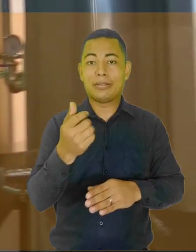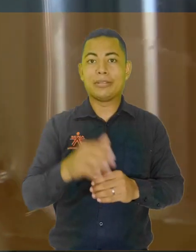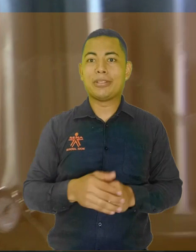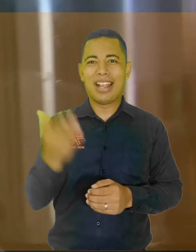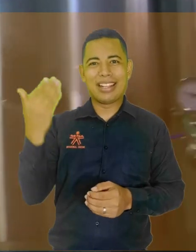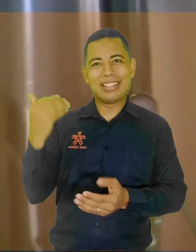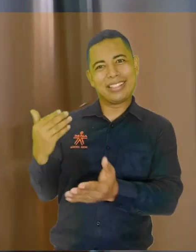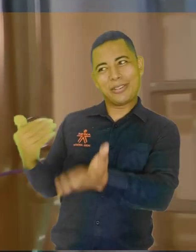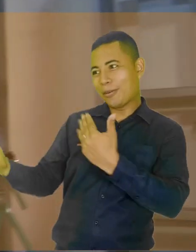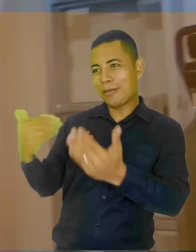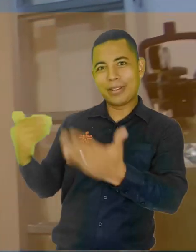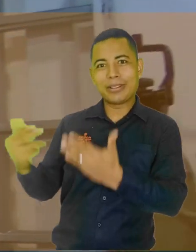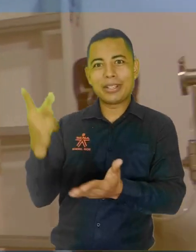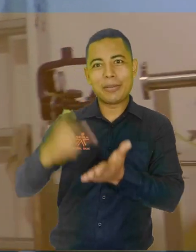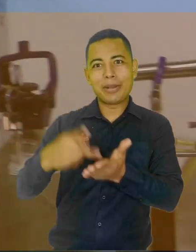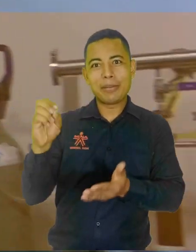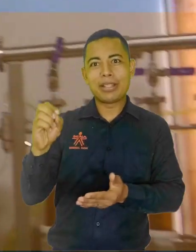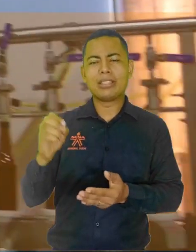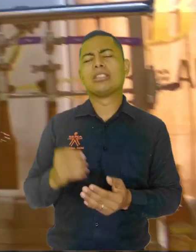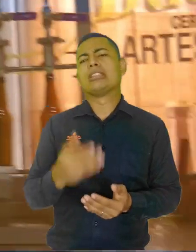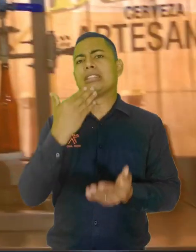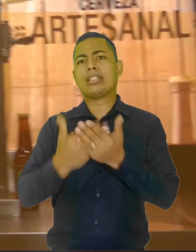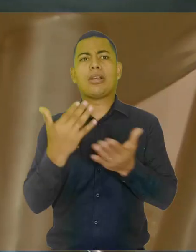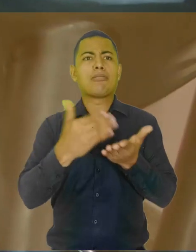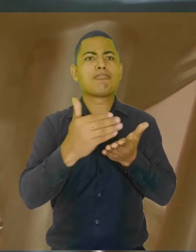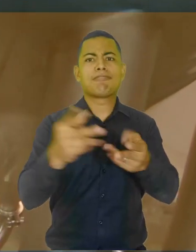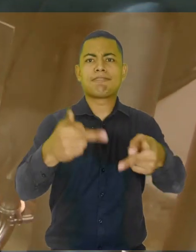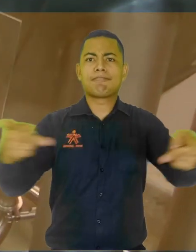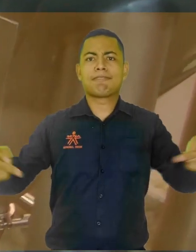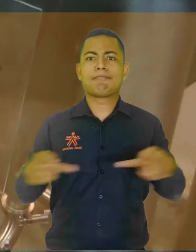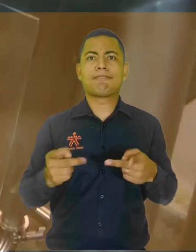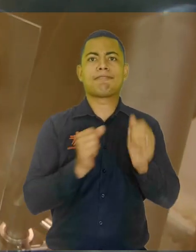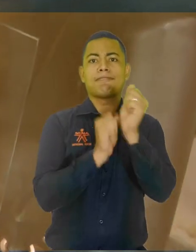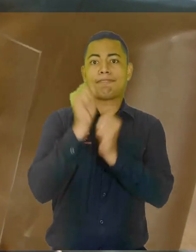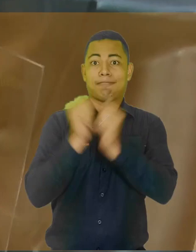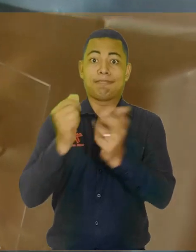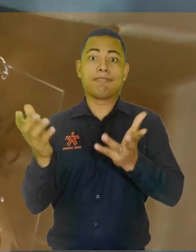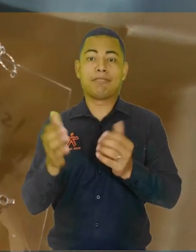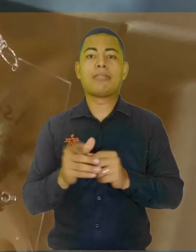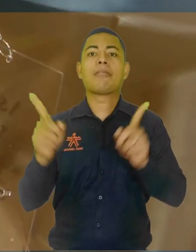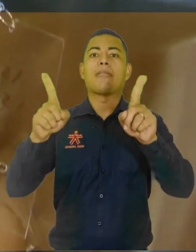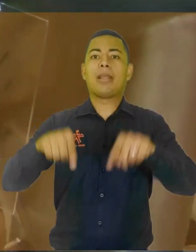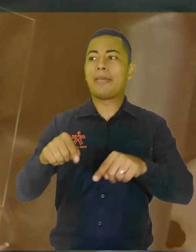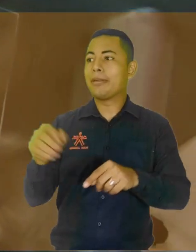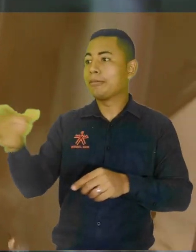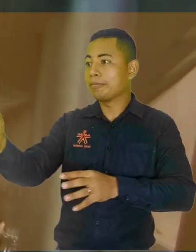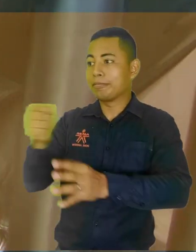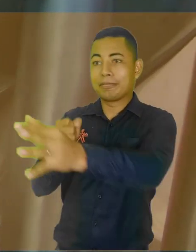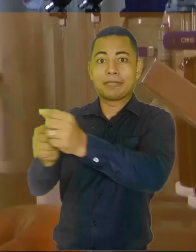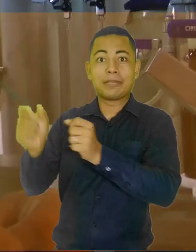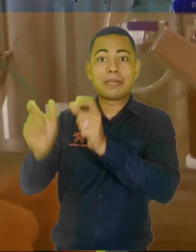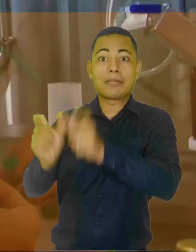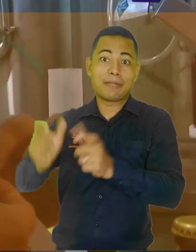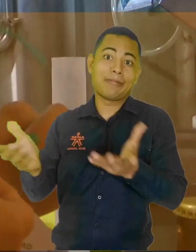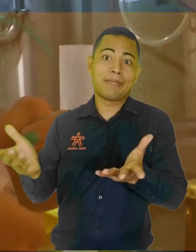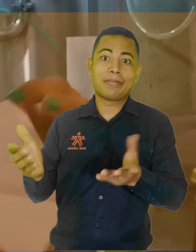tuvimos en el año 2020 y gracias a ellos tenemos esta nueva planta. También estamos creando y generando 5 empleos directos, lo que